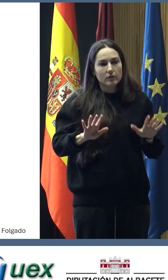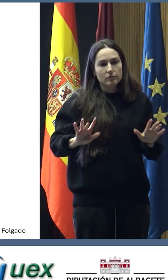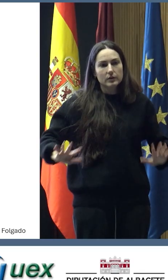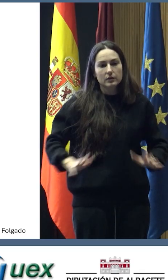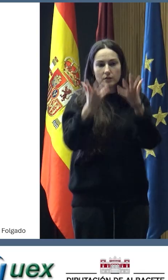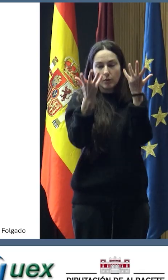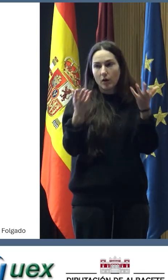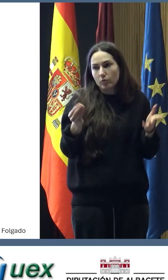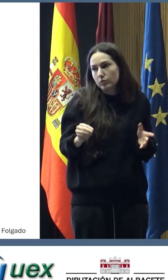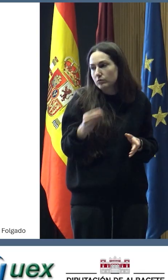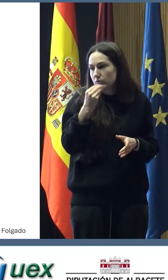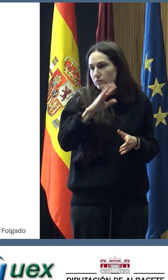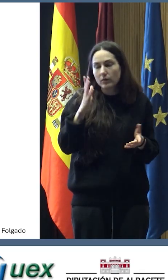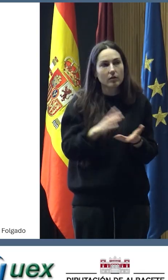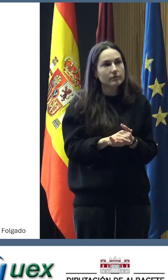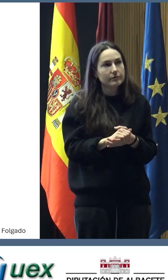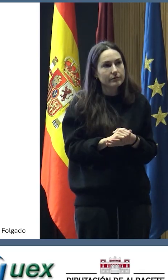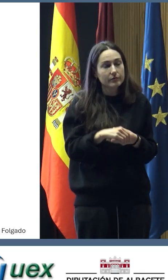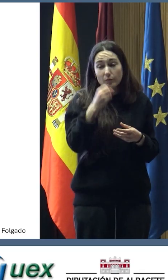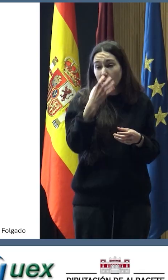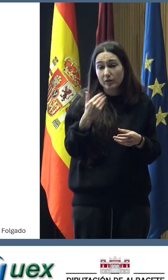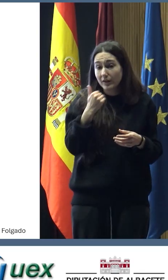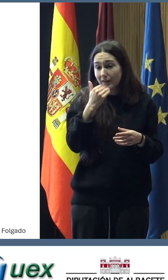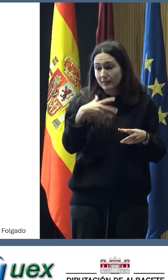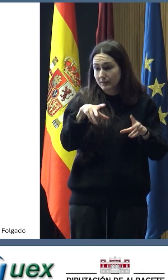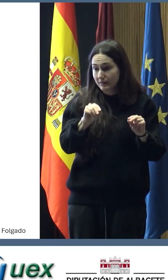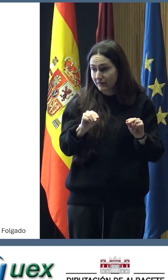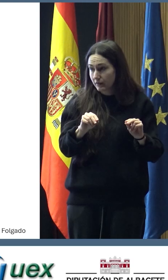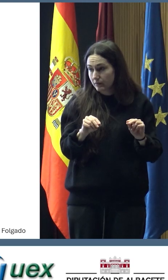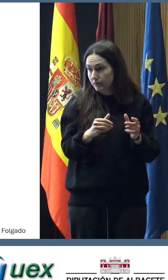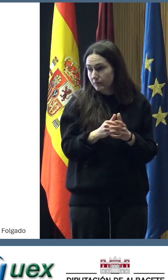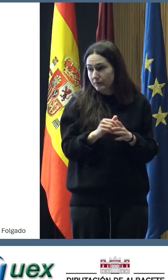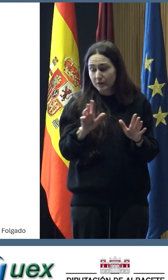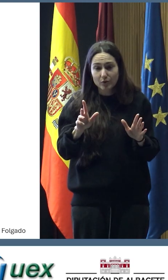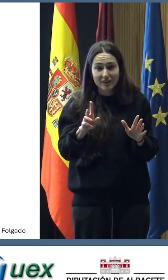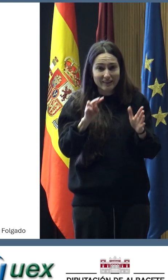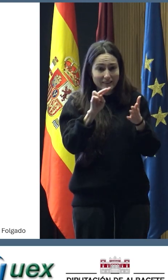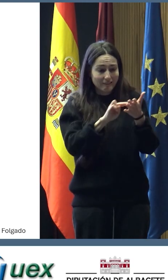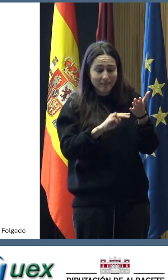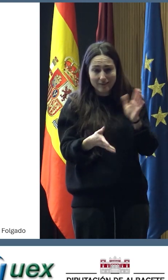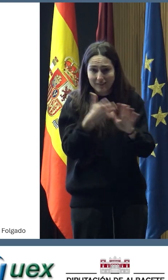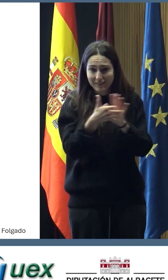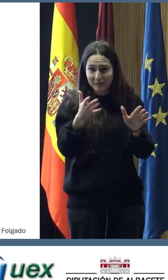pues... Bueno, y ya voy acabando. Igual he ido muy rápido.